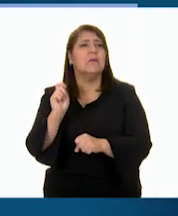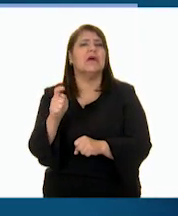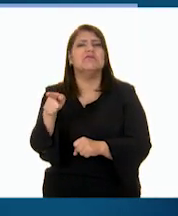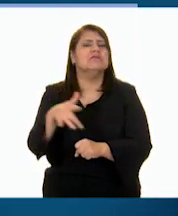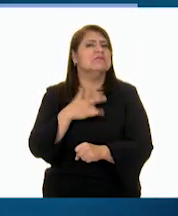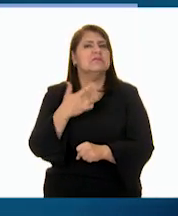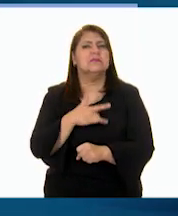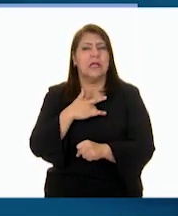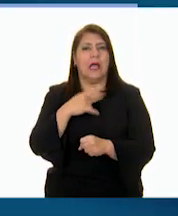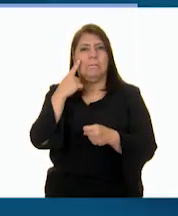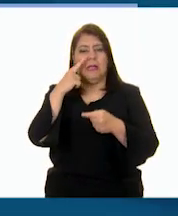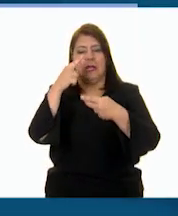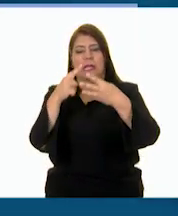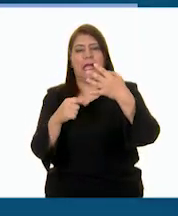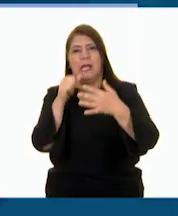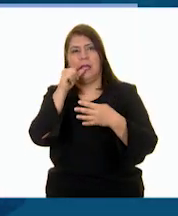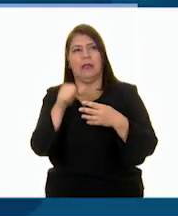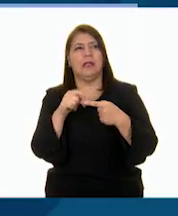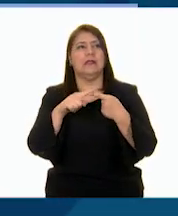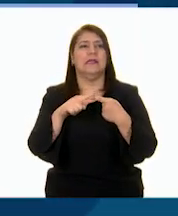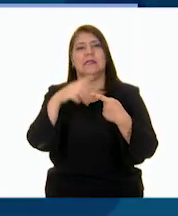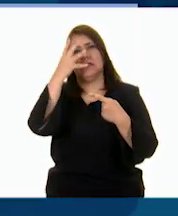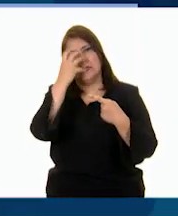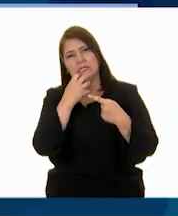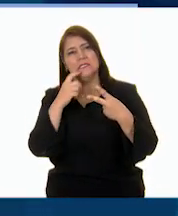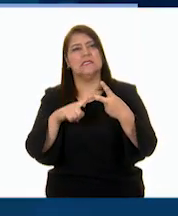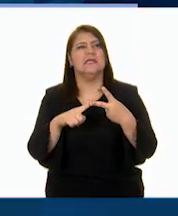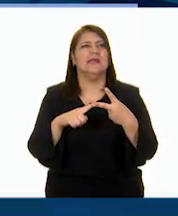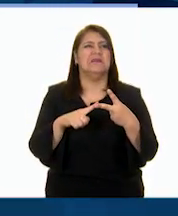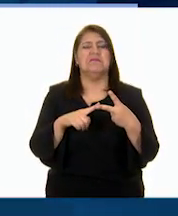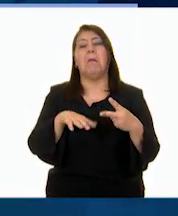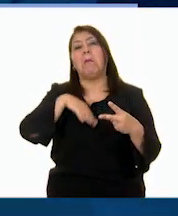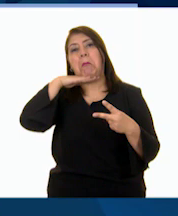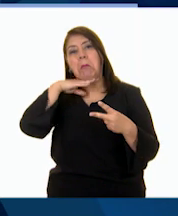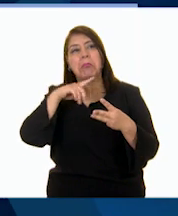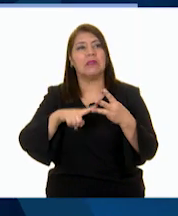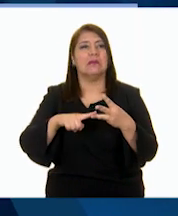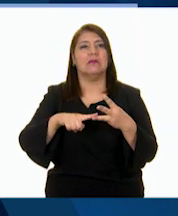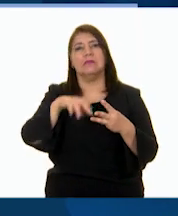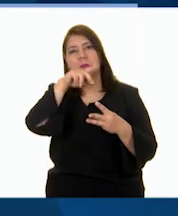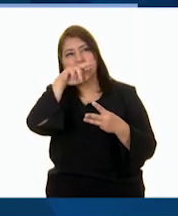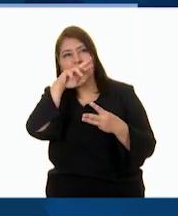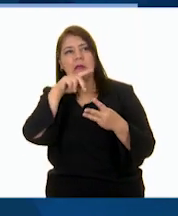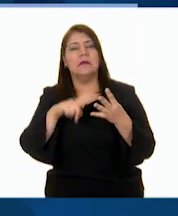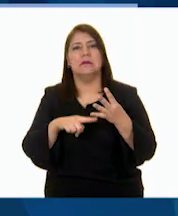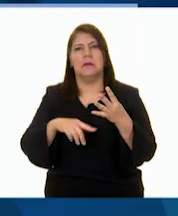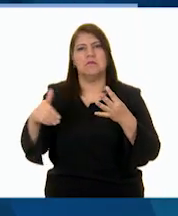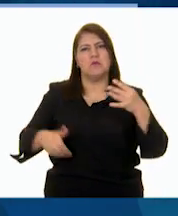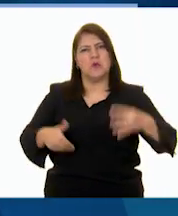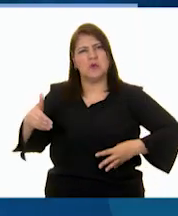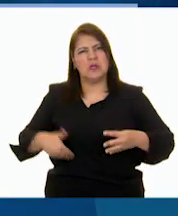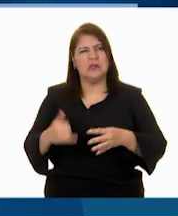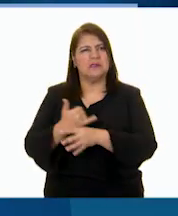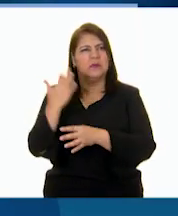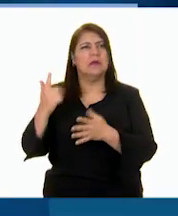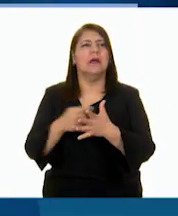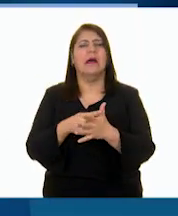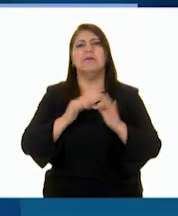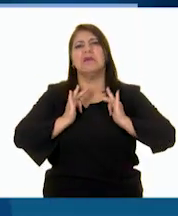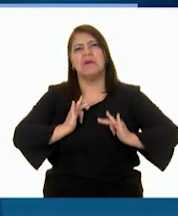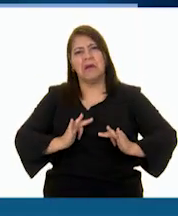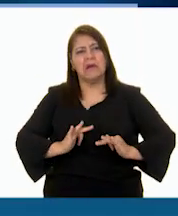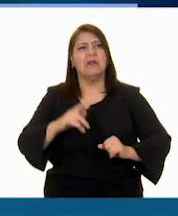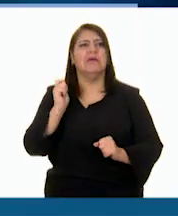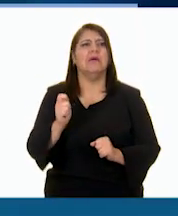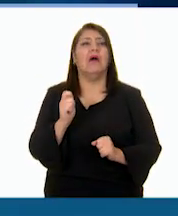Las opciones son triste, indiferente, preocupado, molesto,